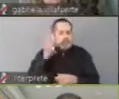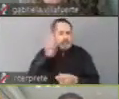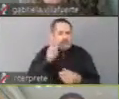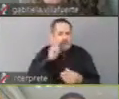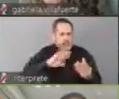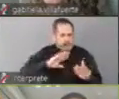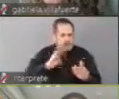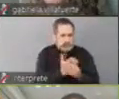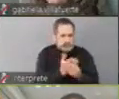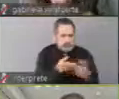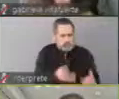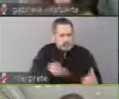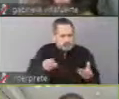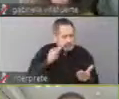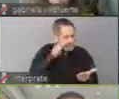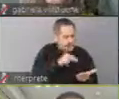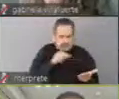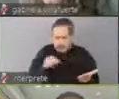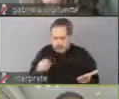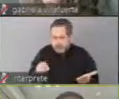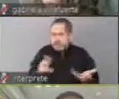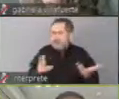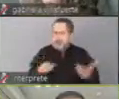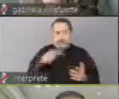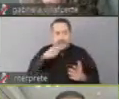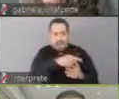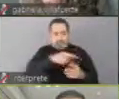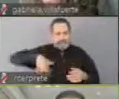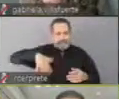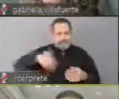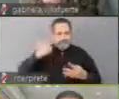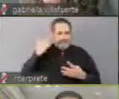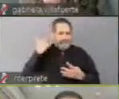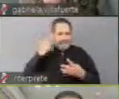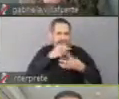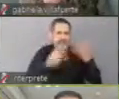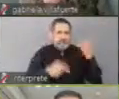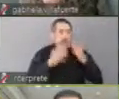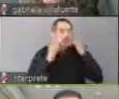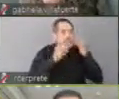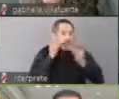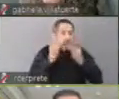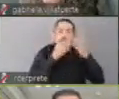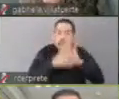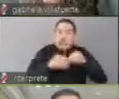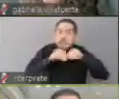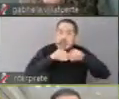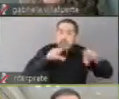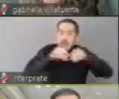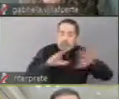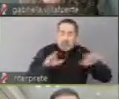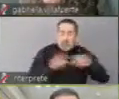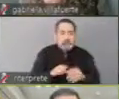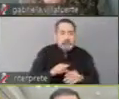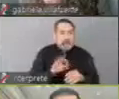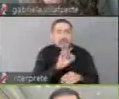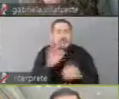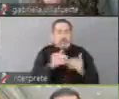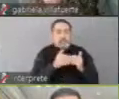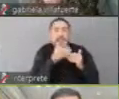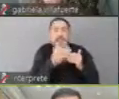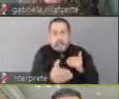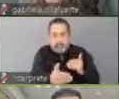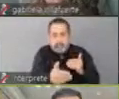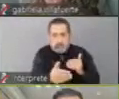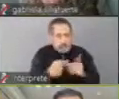expediente, se advierte que las emisoras denunciadas transmitieron el promocional en cuestión en fechas posteriores a su